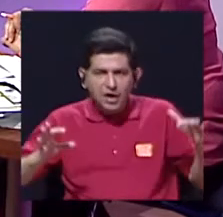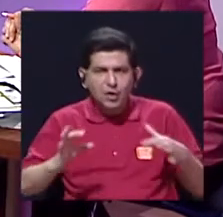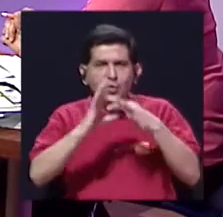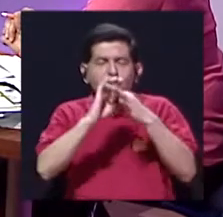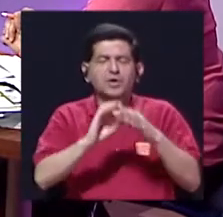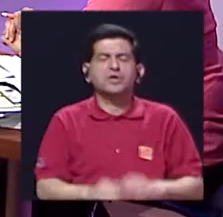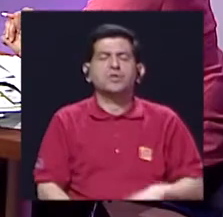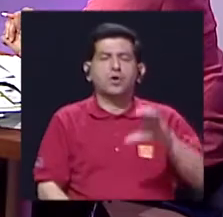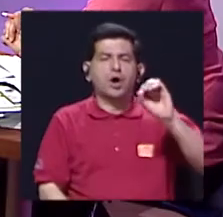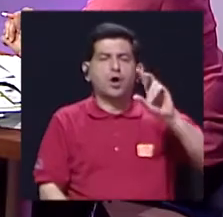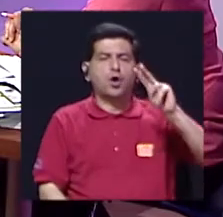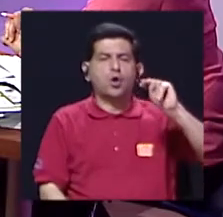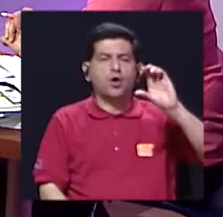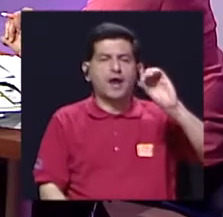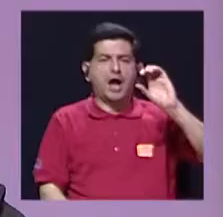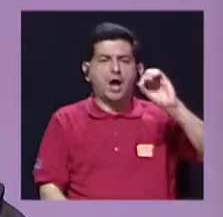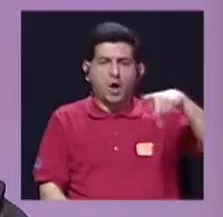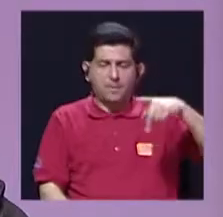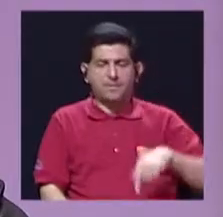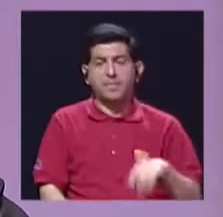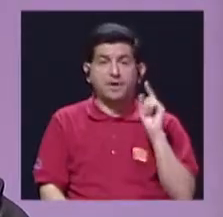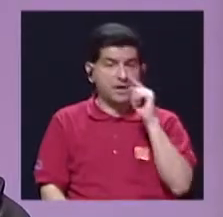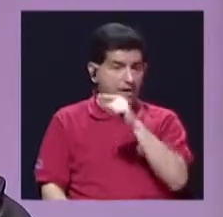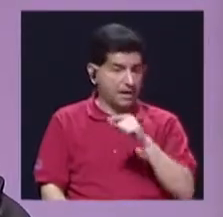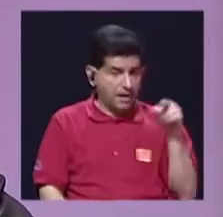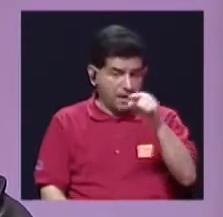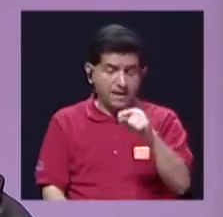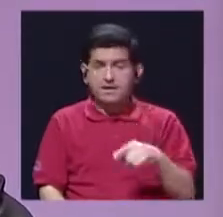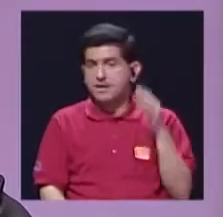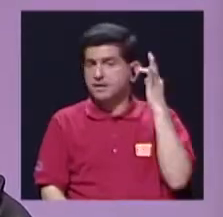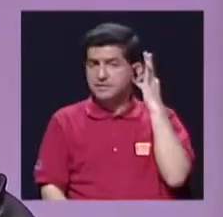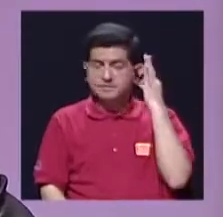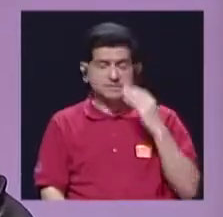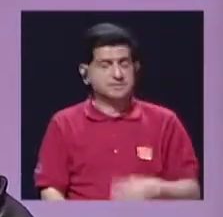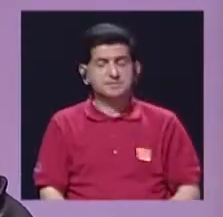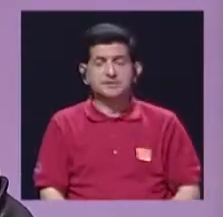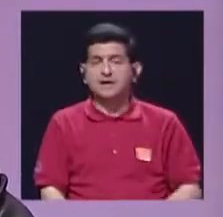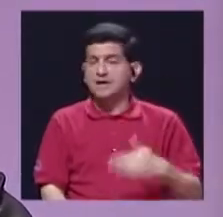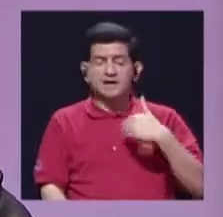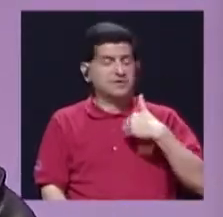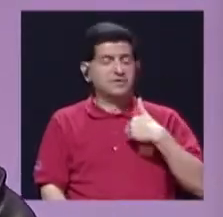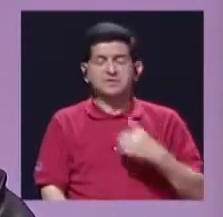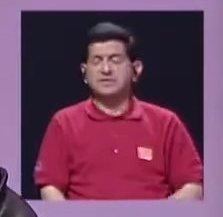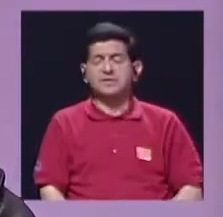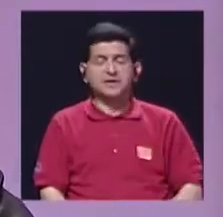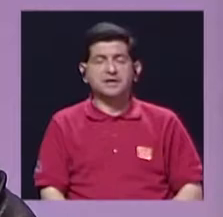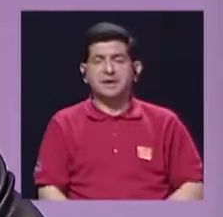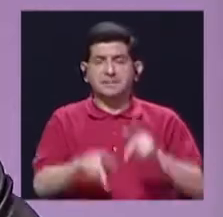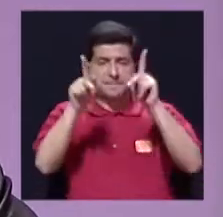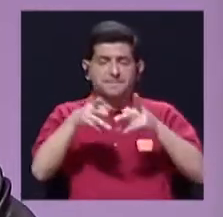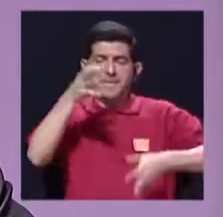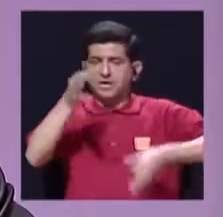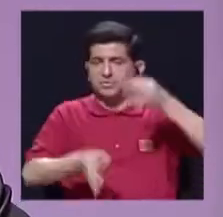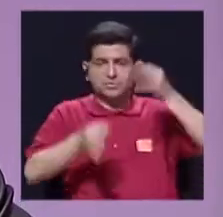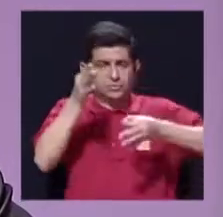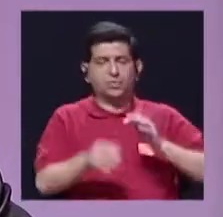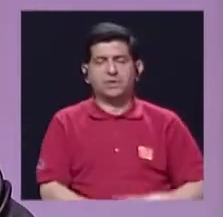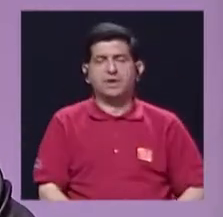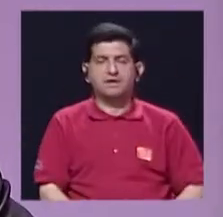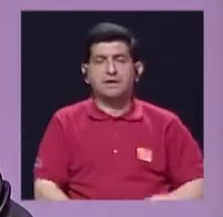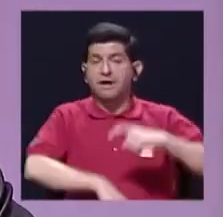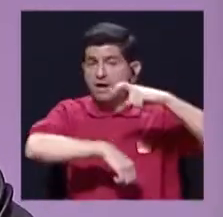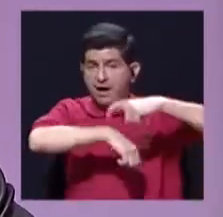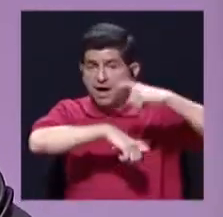adscrito al CONACOP. Entonces, ellas no tienen personería jurídica. Y precisamente